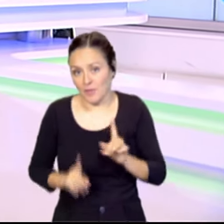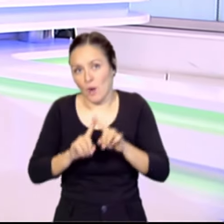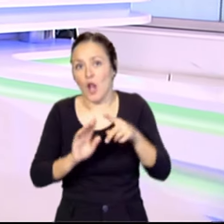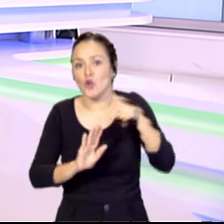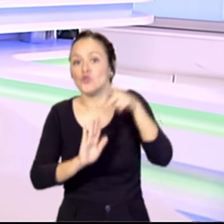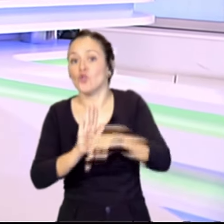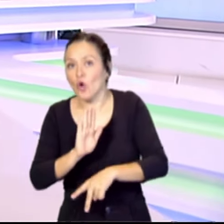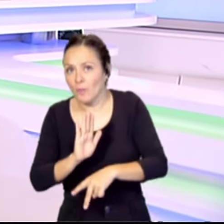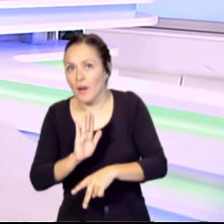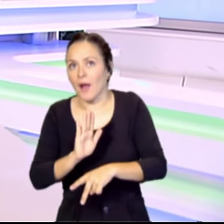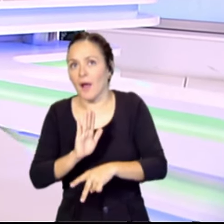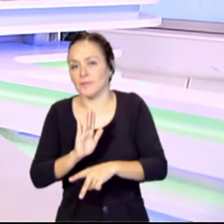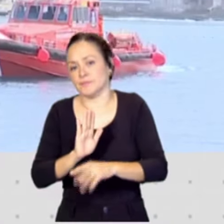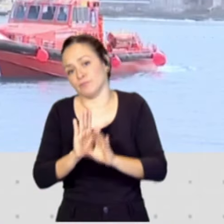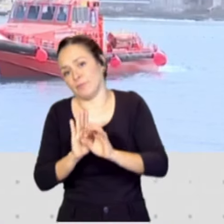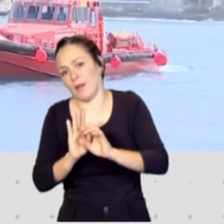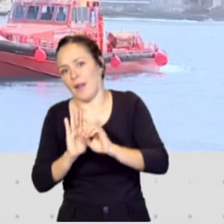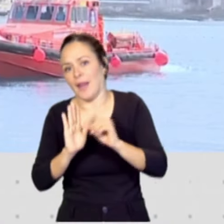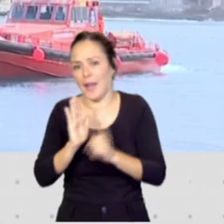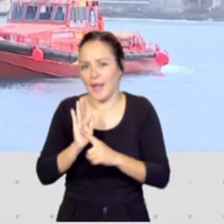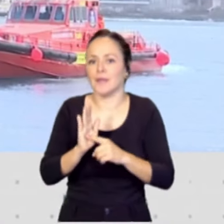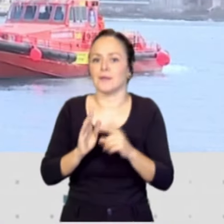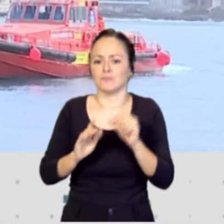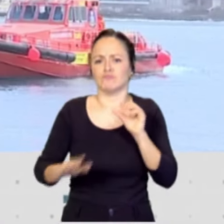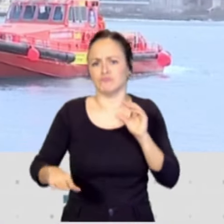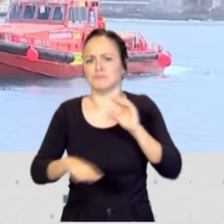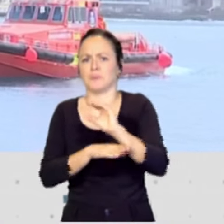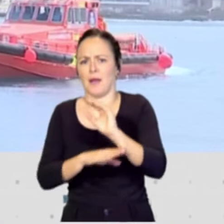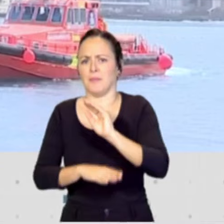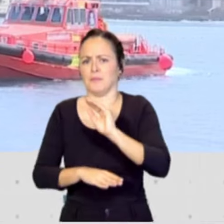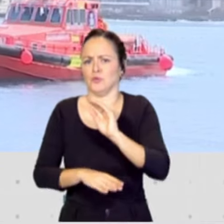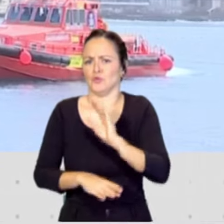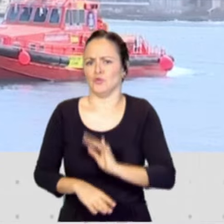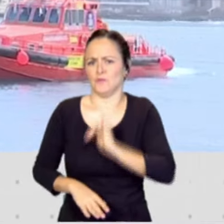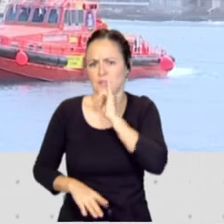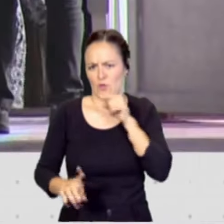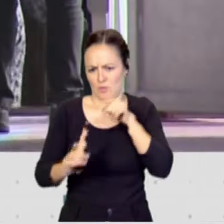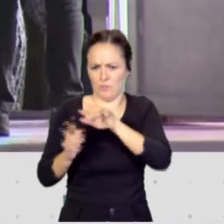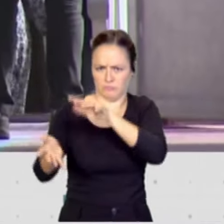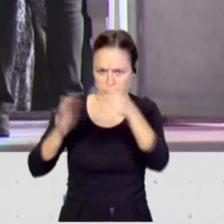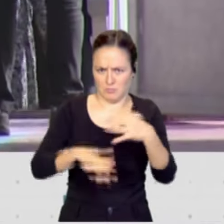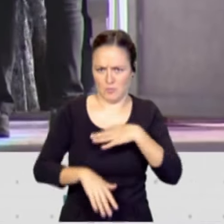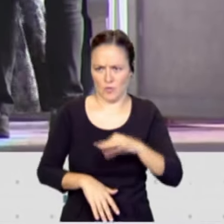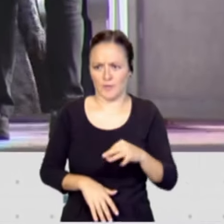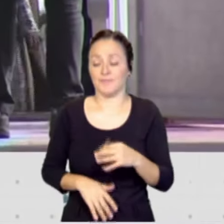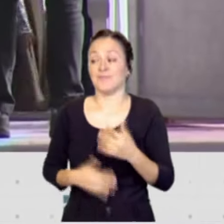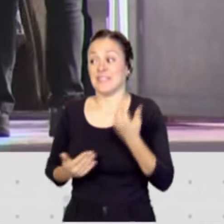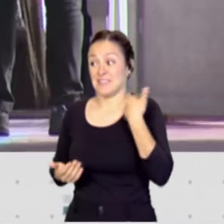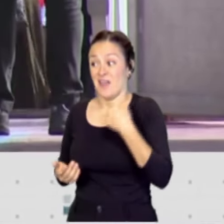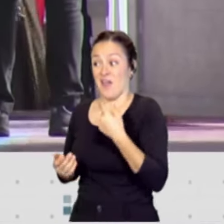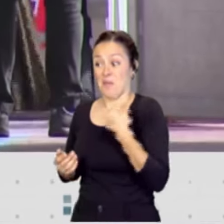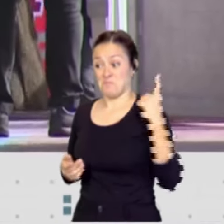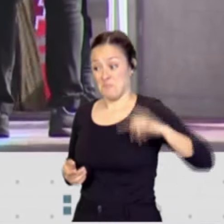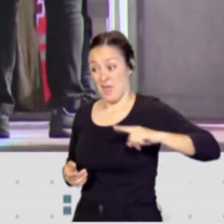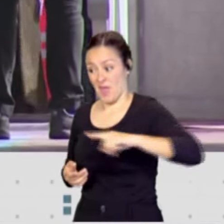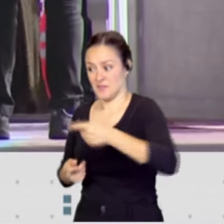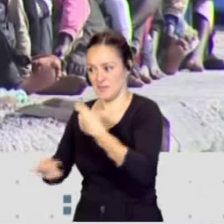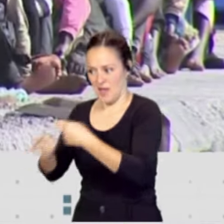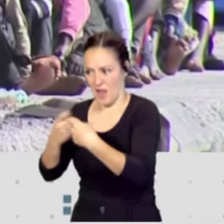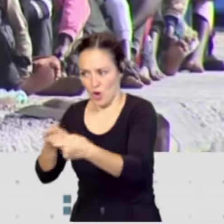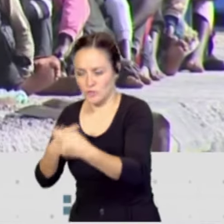iba a tener eh lo la ficha financiera suficiente para poder ejecutarlo han sido varios meses de negociaciones desde